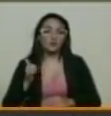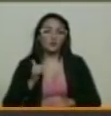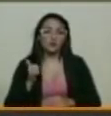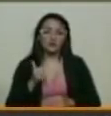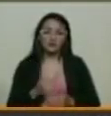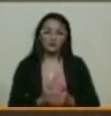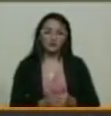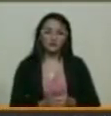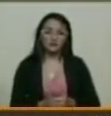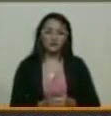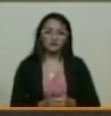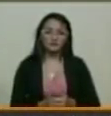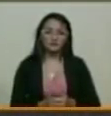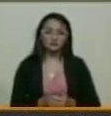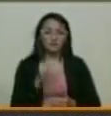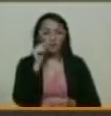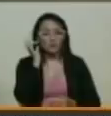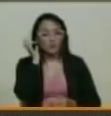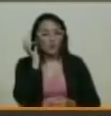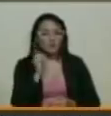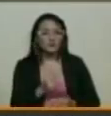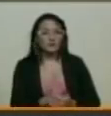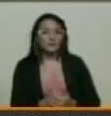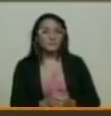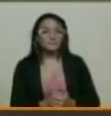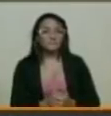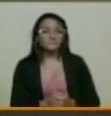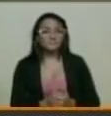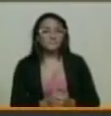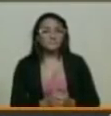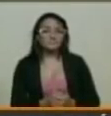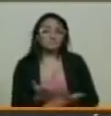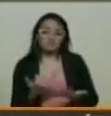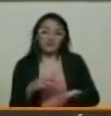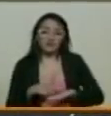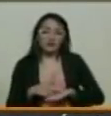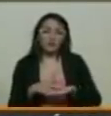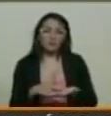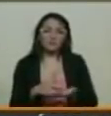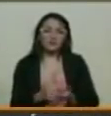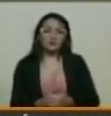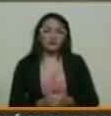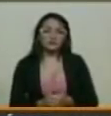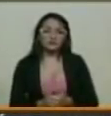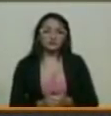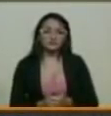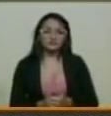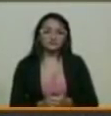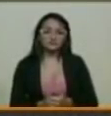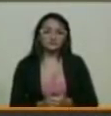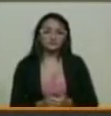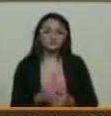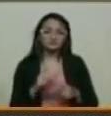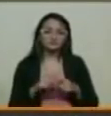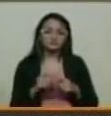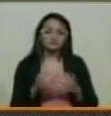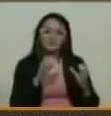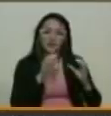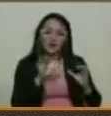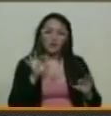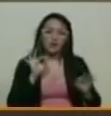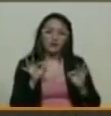de los géneros. Asimismo, les hacemos la recomendación que debido a la cantidad de cargos a elegir